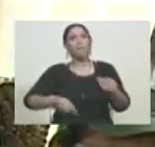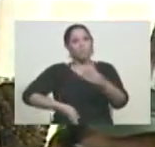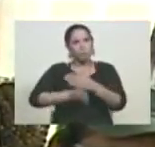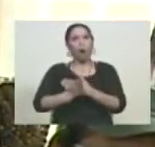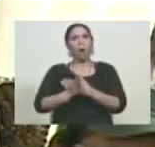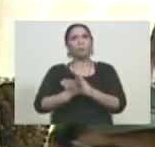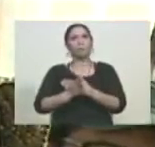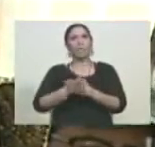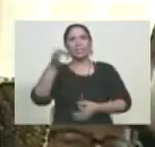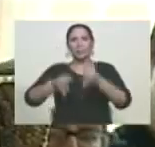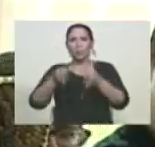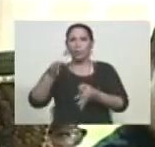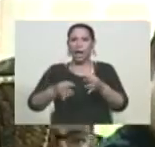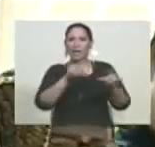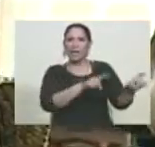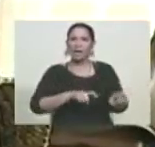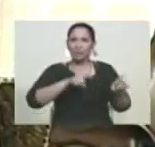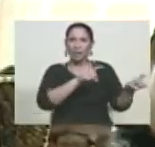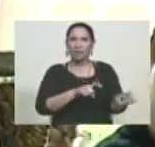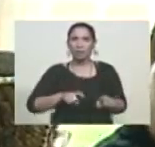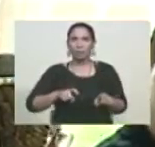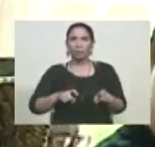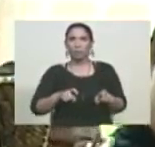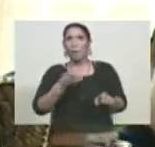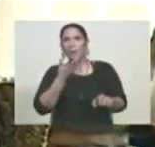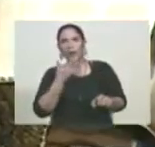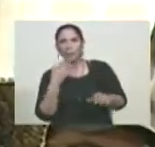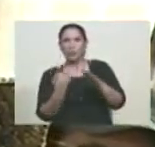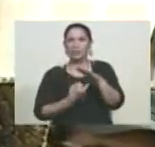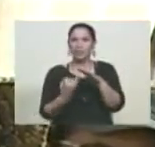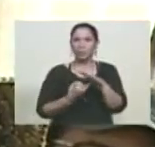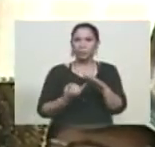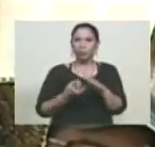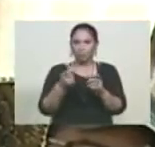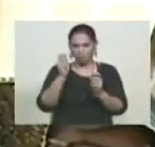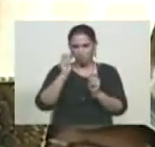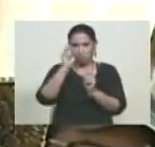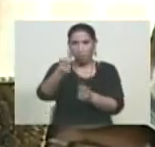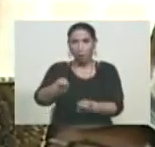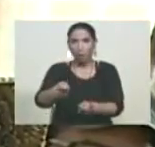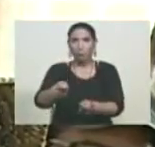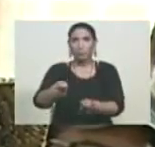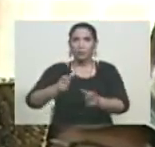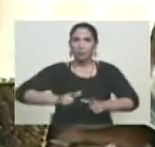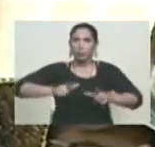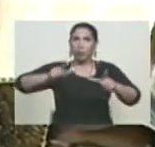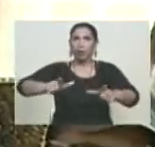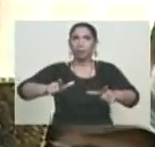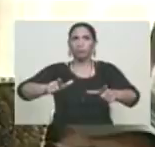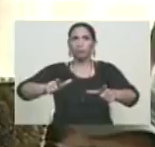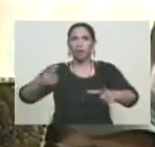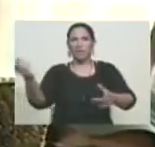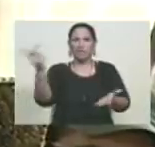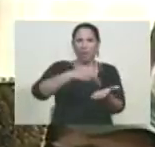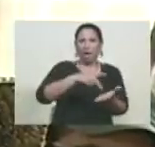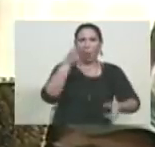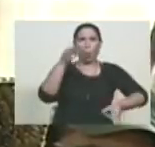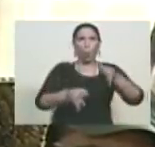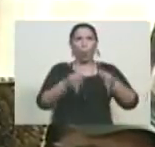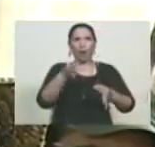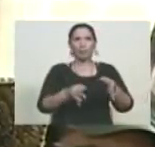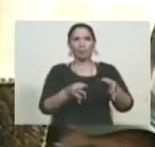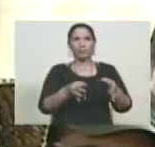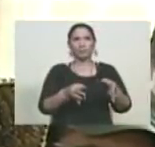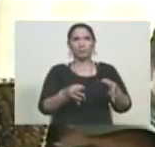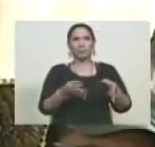tribunales agrarios. No es posible que si el INTI entrega un acta de adjudicación, una carta agraria, venga un juez, porque yo